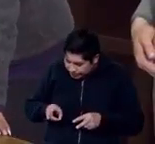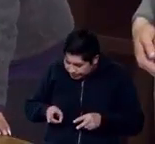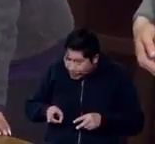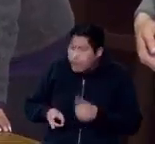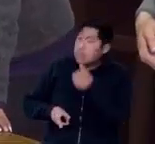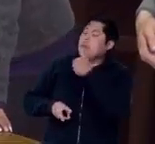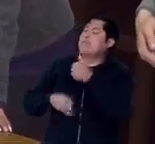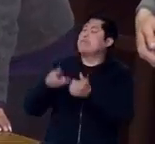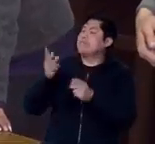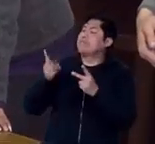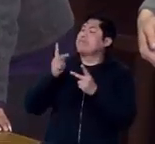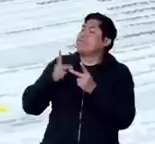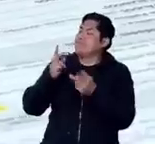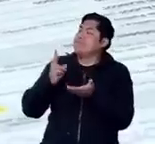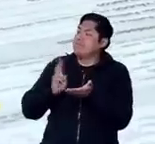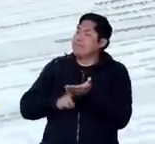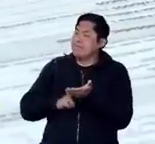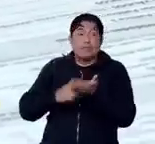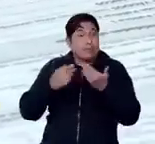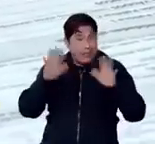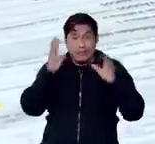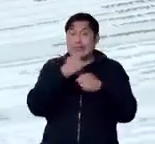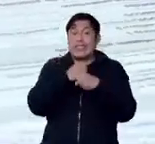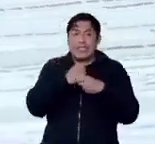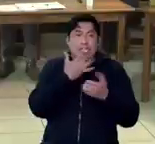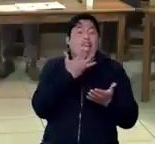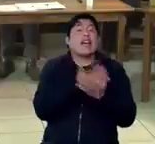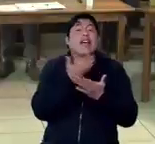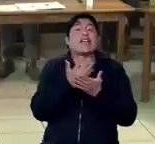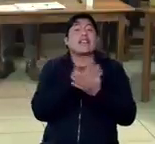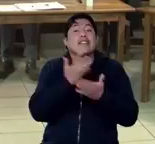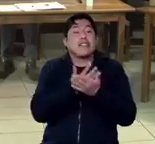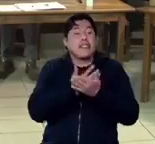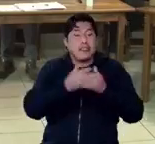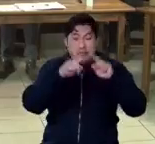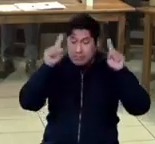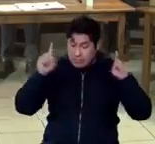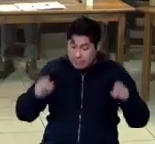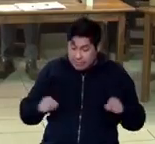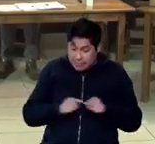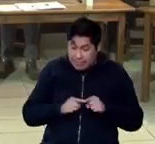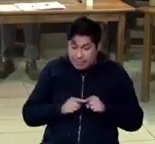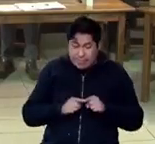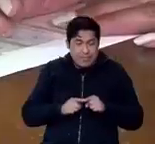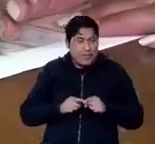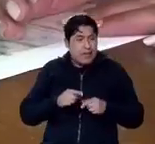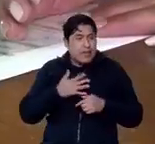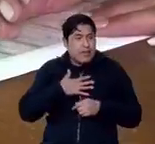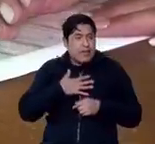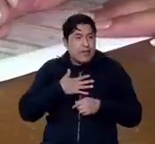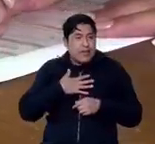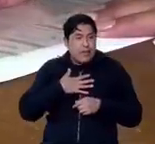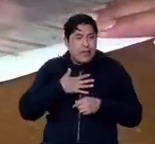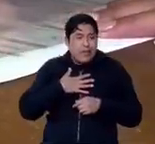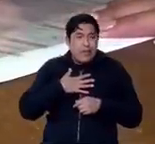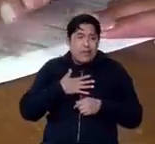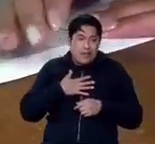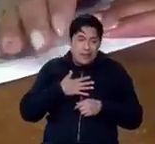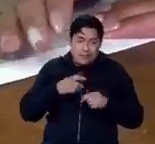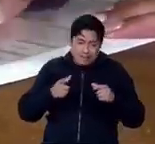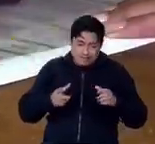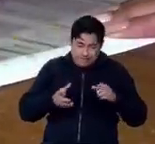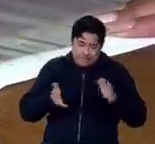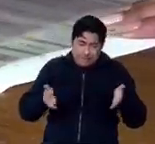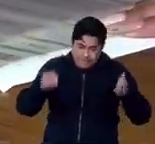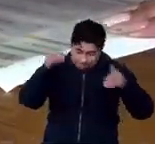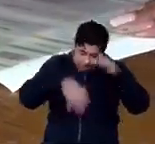Perfecto, yo le firmo entonces. Una vez que se haya realizado la verificación con el formulario correspondiente, los jurados y juradas deben pegar el